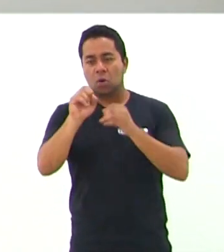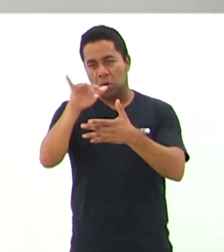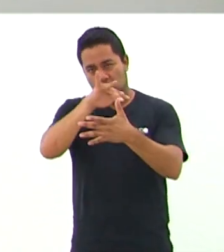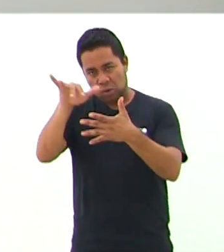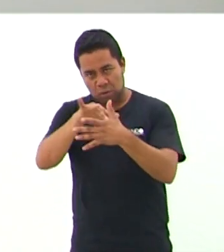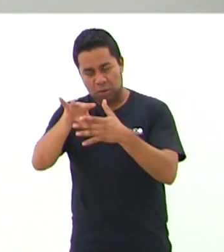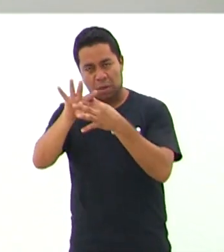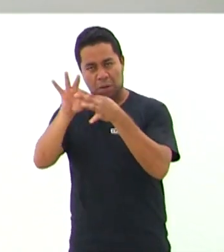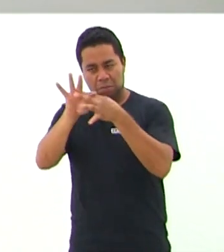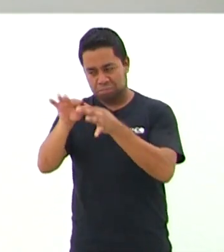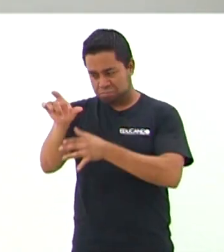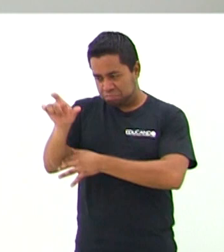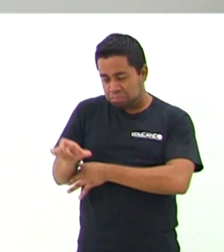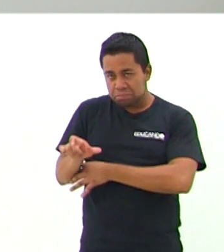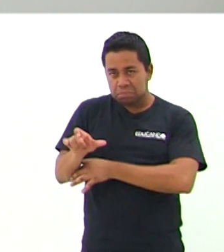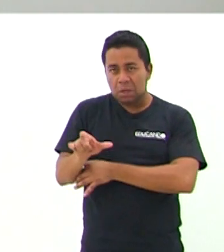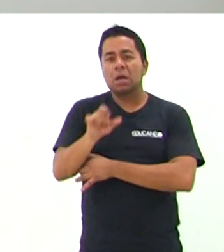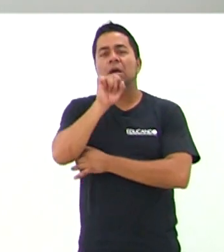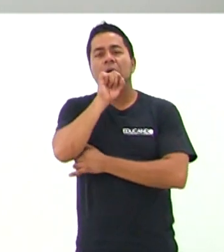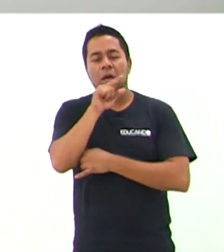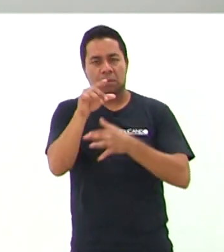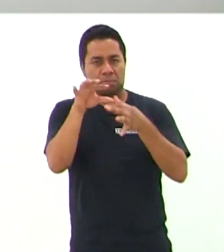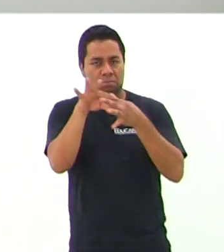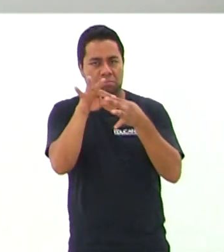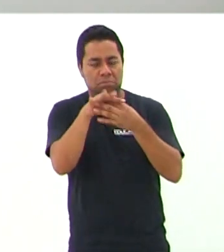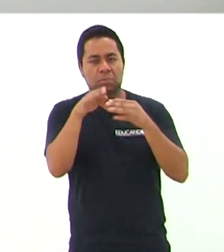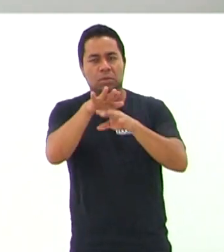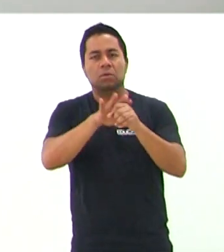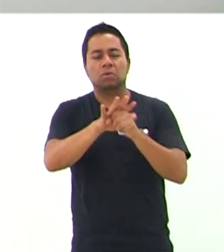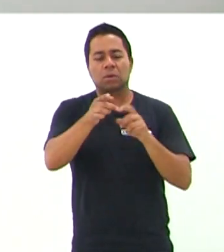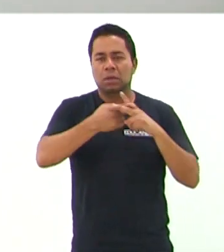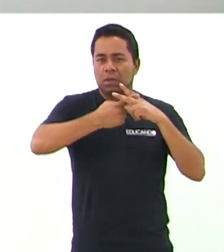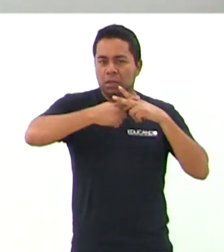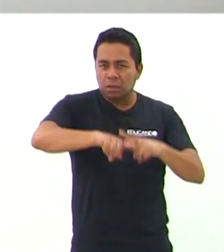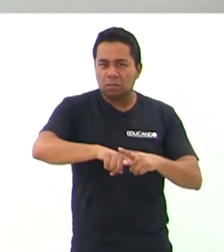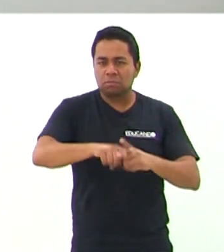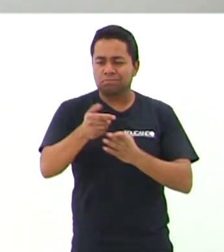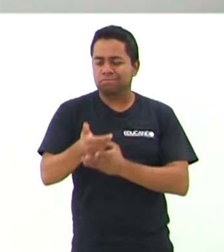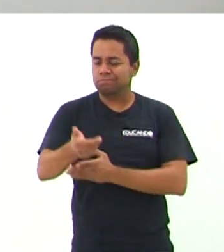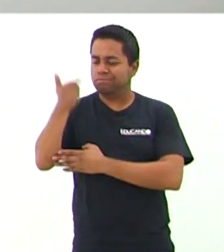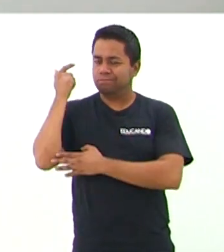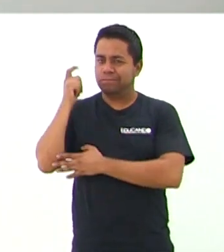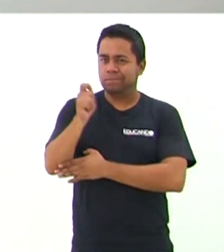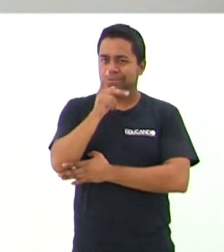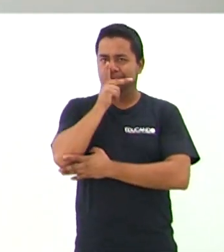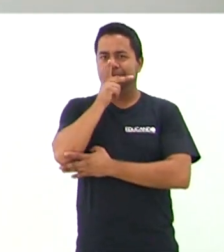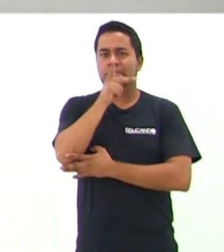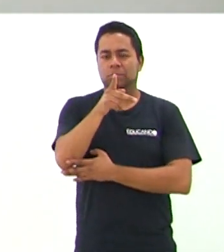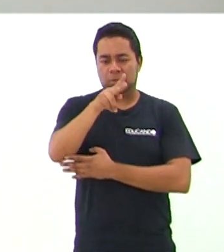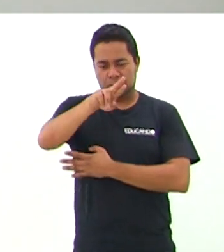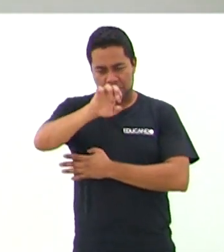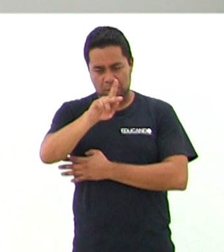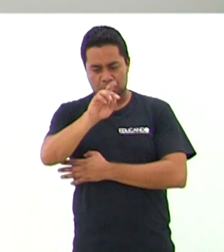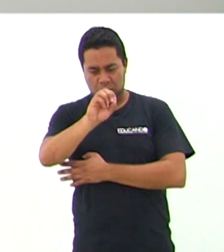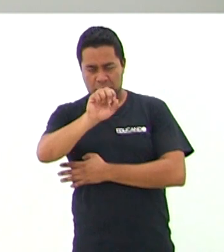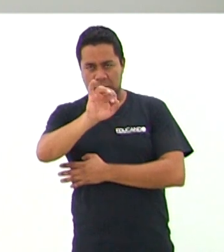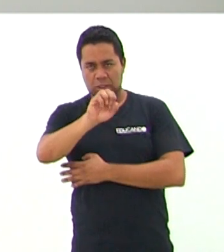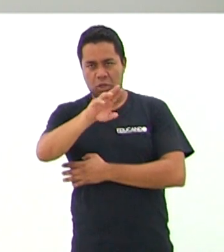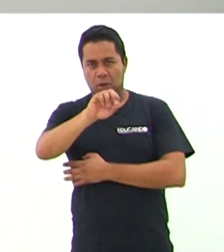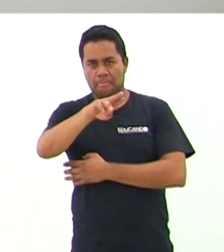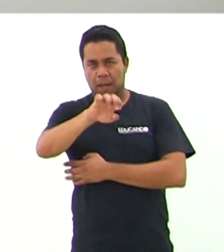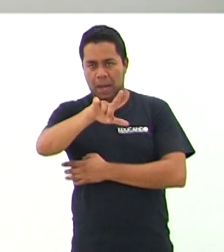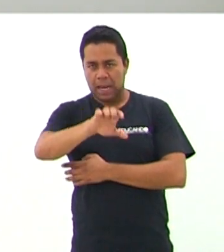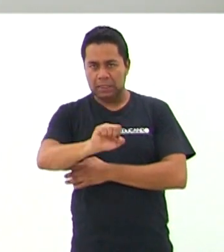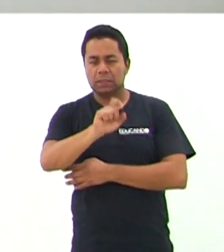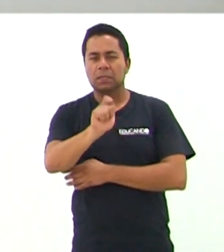texto descriptivo. Hablamos también sobre los indicios e inicios de lo que son las frases preposicionales, que también